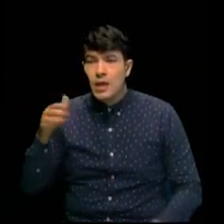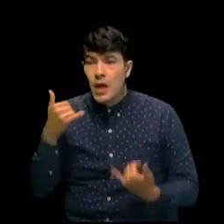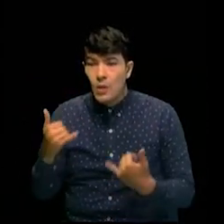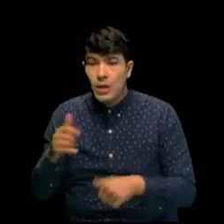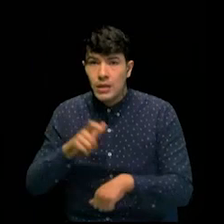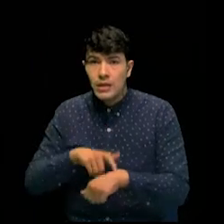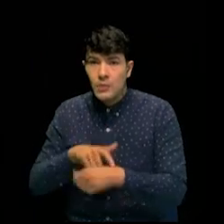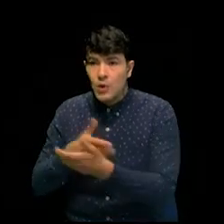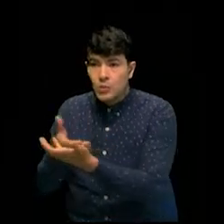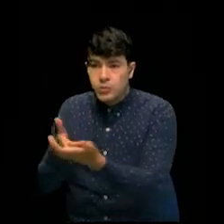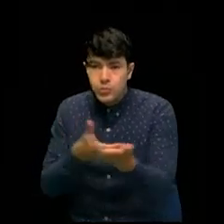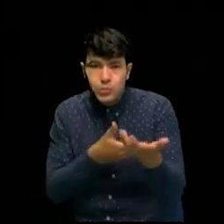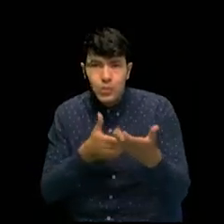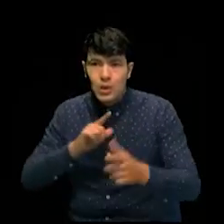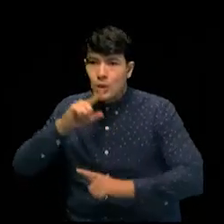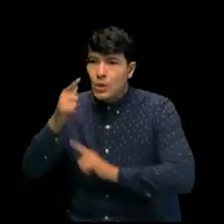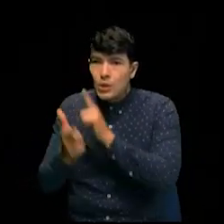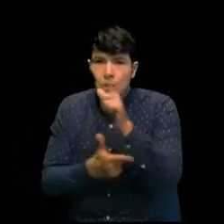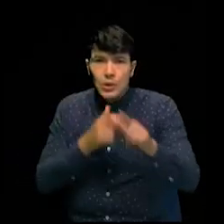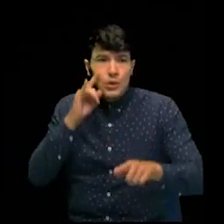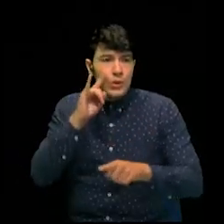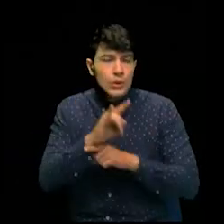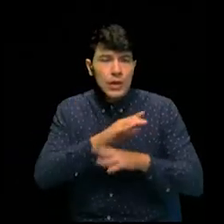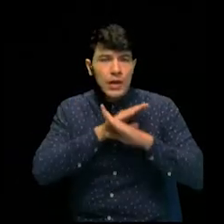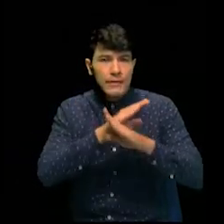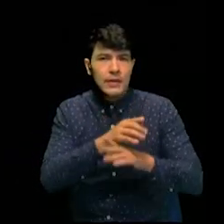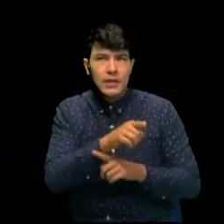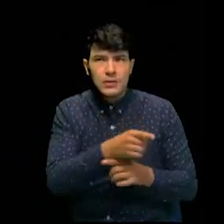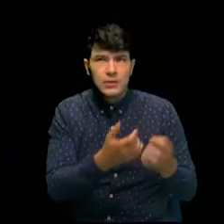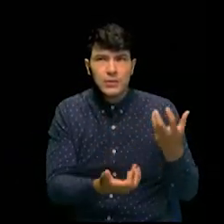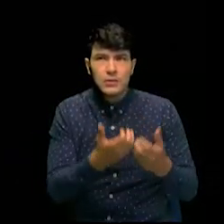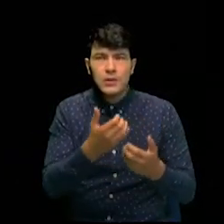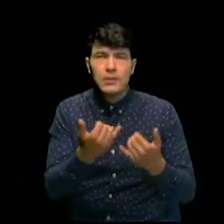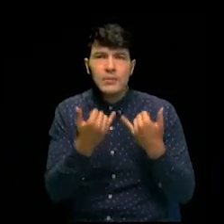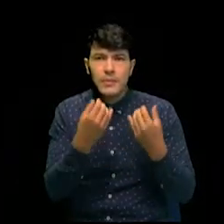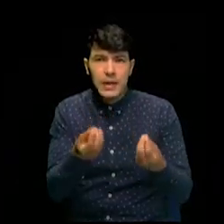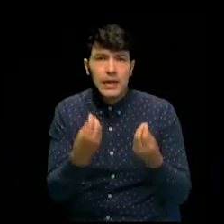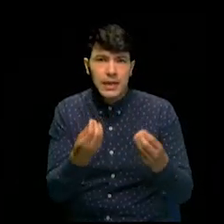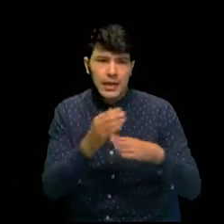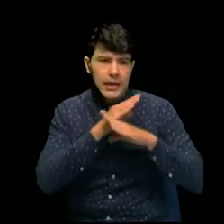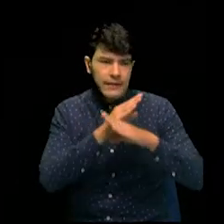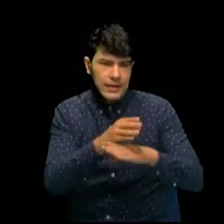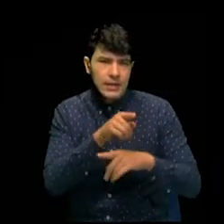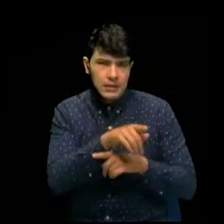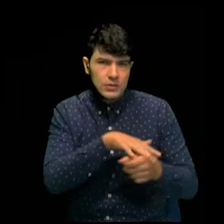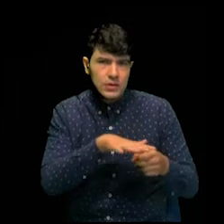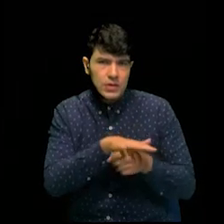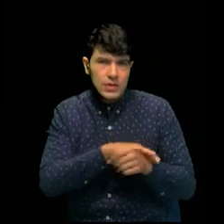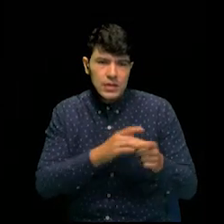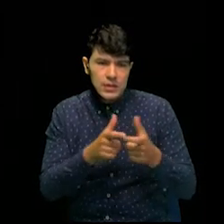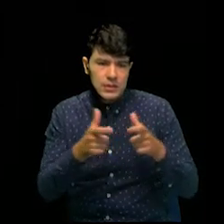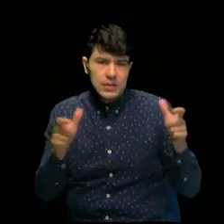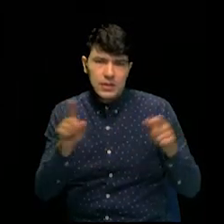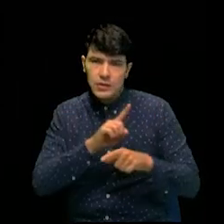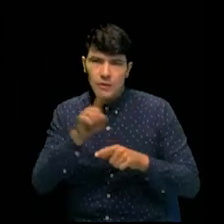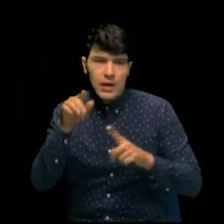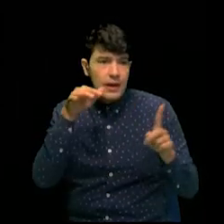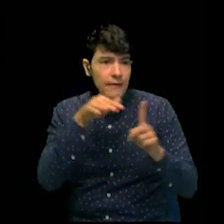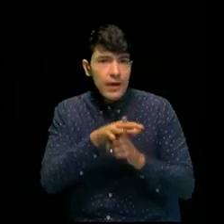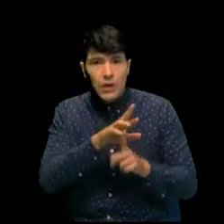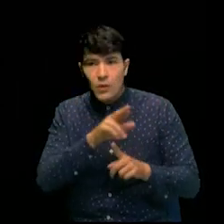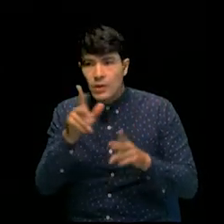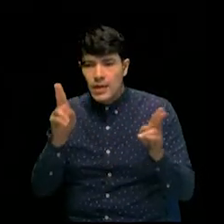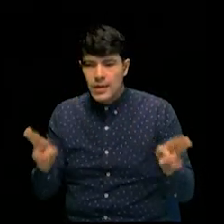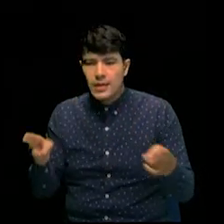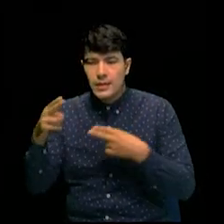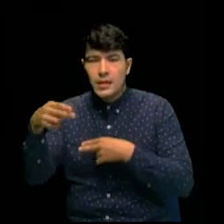hora luchan por controlar la conflagración para que no pase a mayores y no se extienda y pueda afectar a más hectáreas